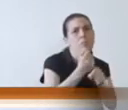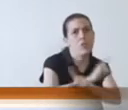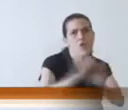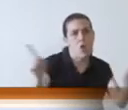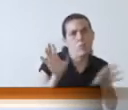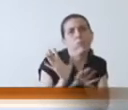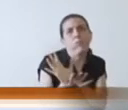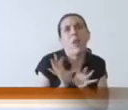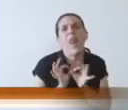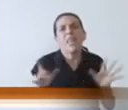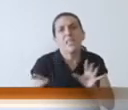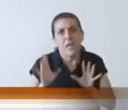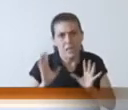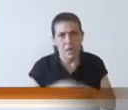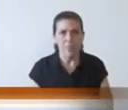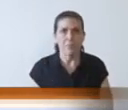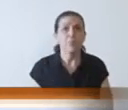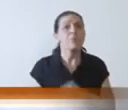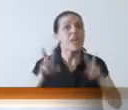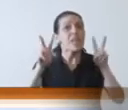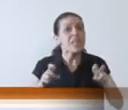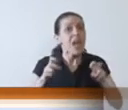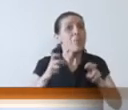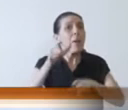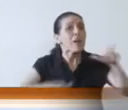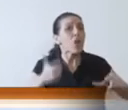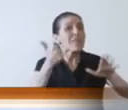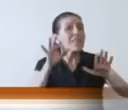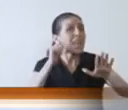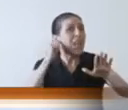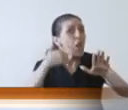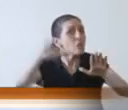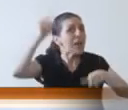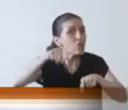trabajo. En el caso de los mayores de 60,